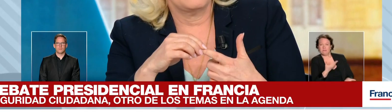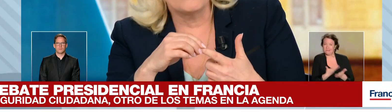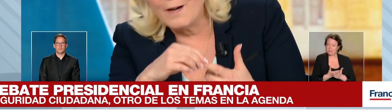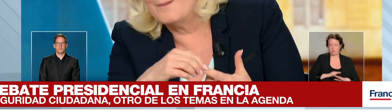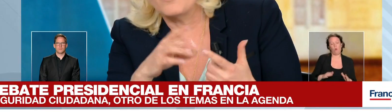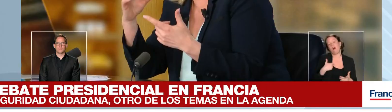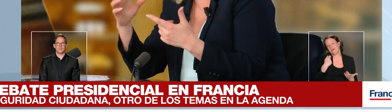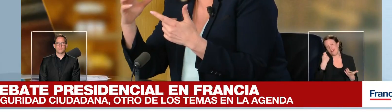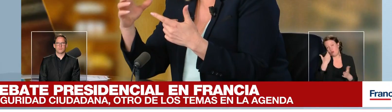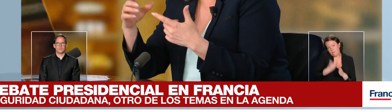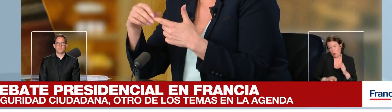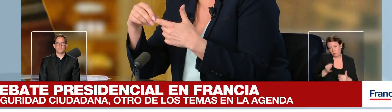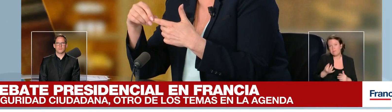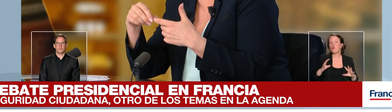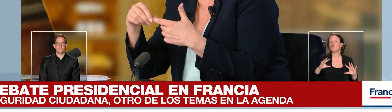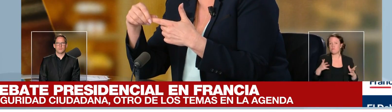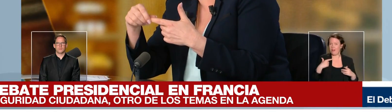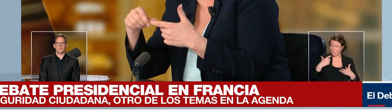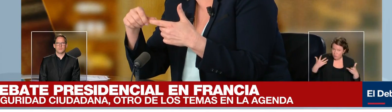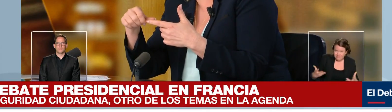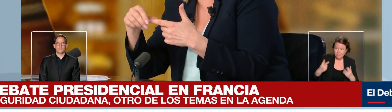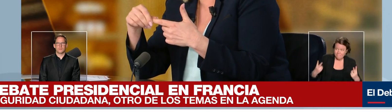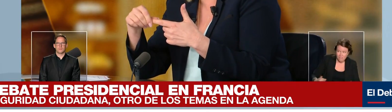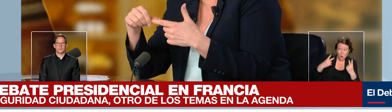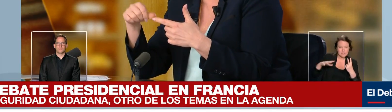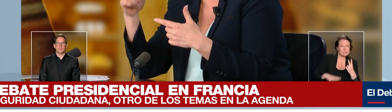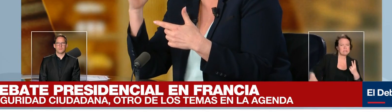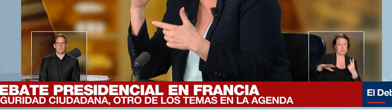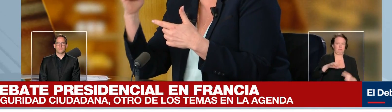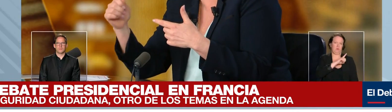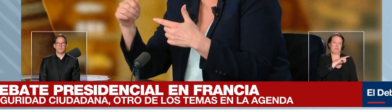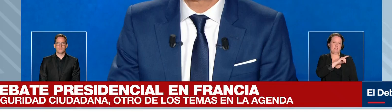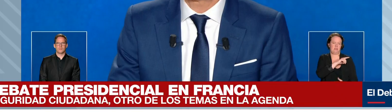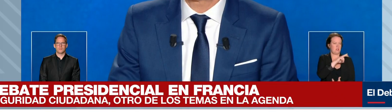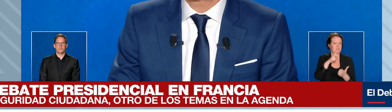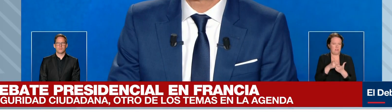Entonces hay que rearmar a los policías. Primero, rearmarlos moralmente.